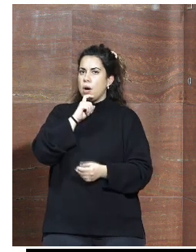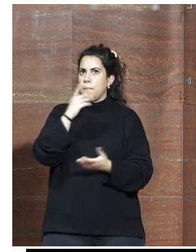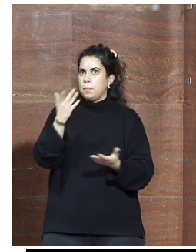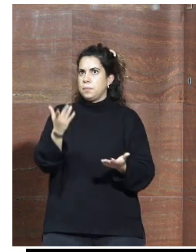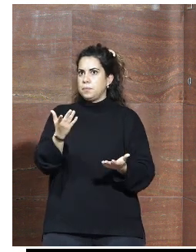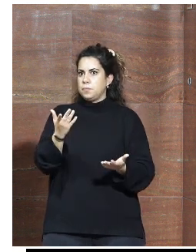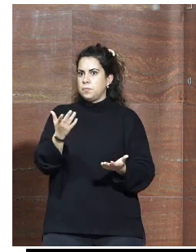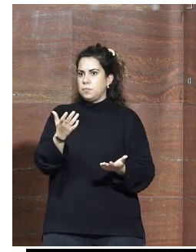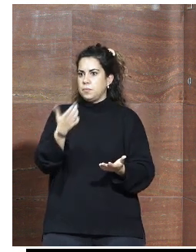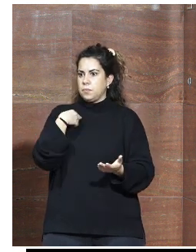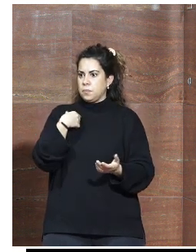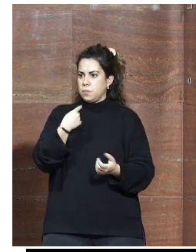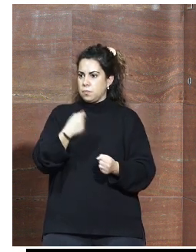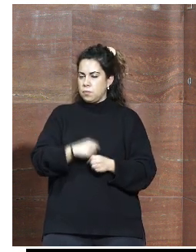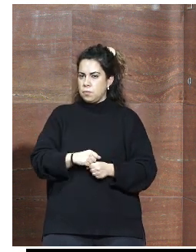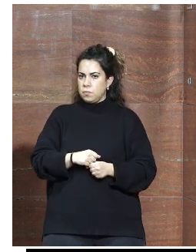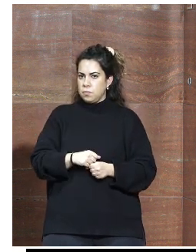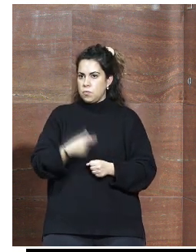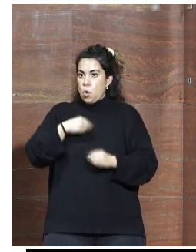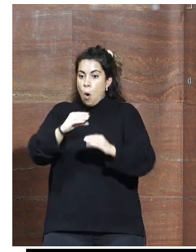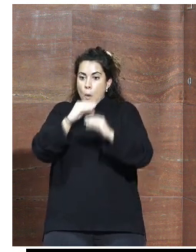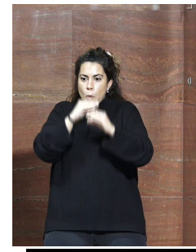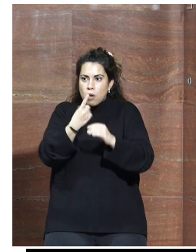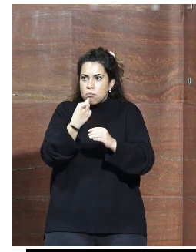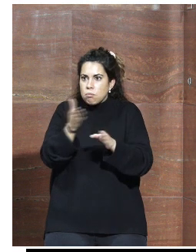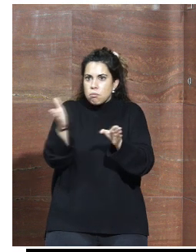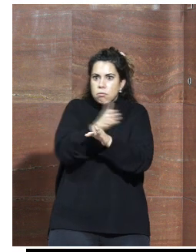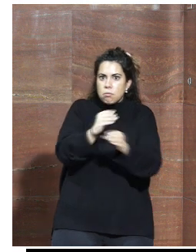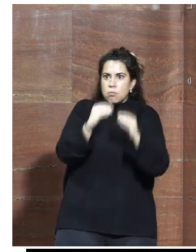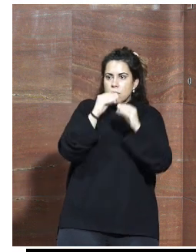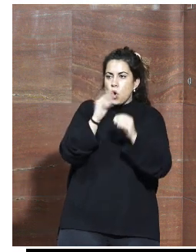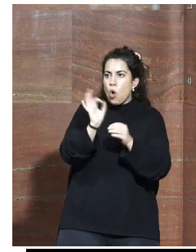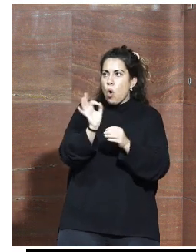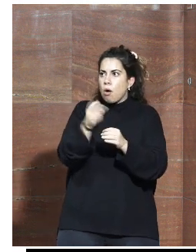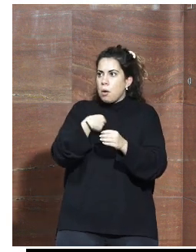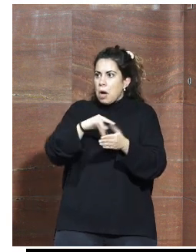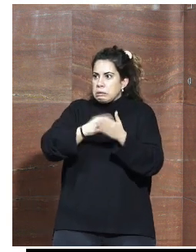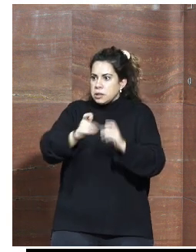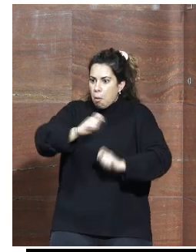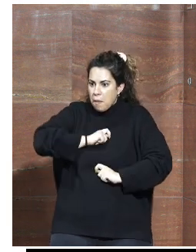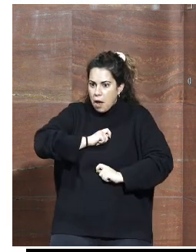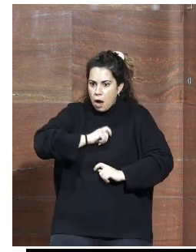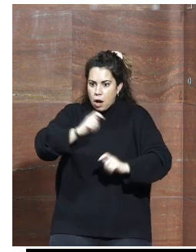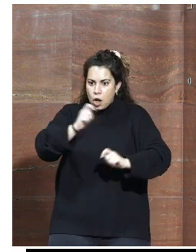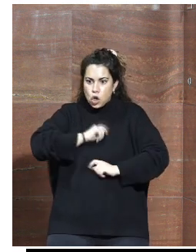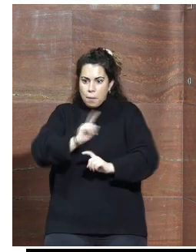si necesito ir a tomar un bocadillo, ¿me lo está ofreciendo el sistema o no me lo está ofreciendo,